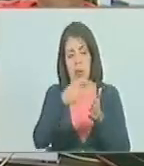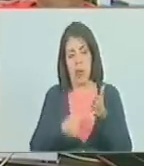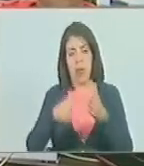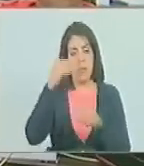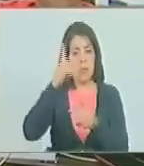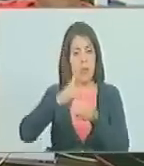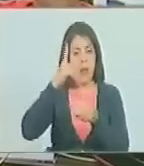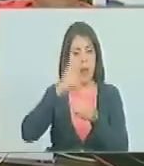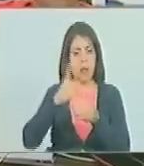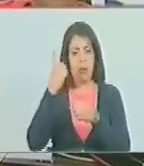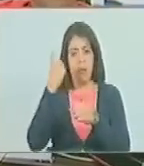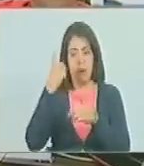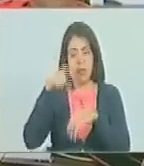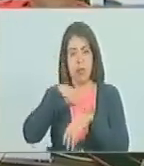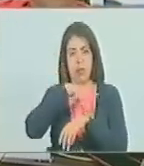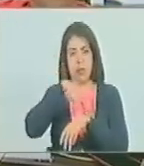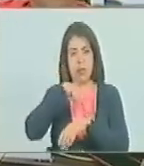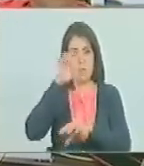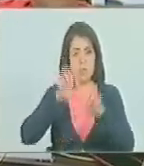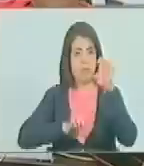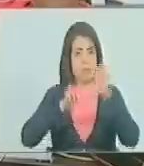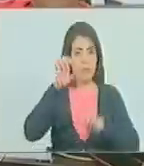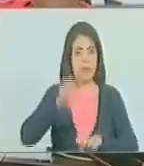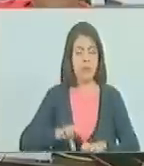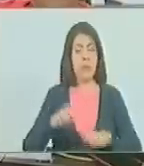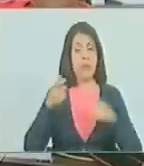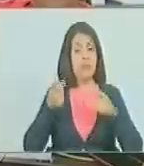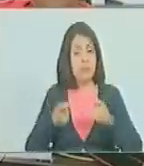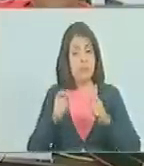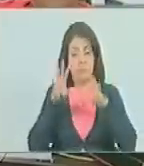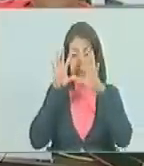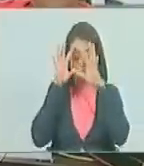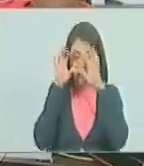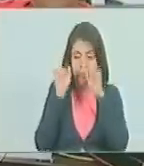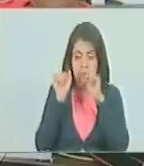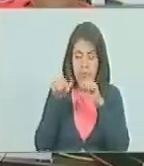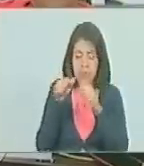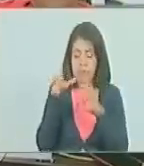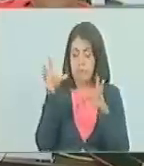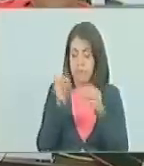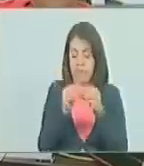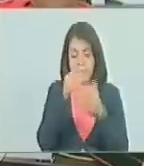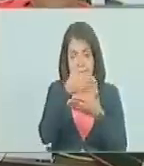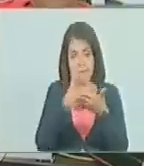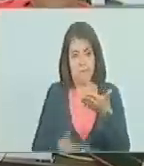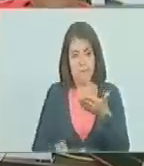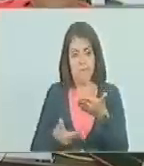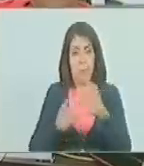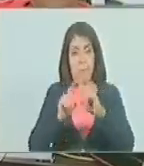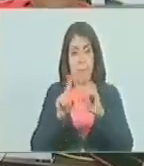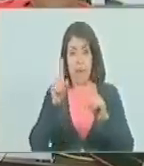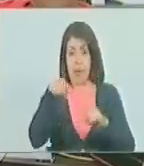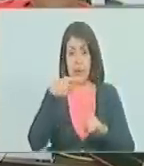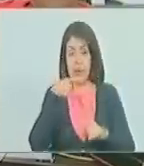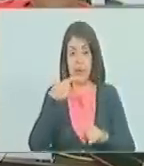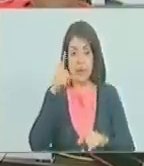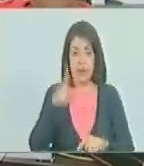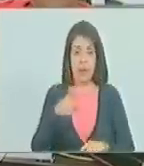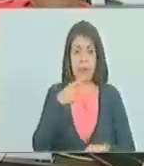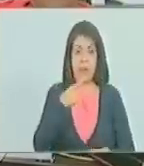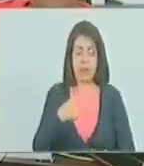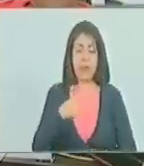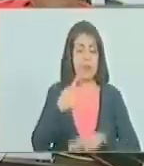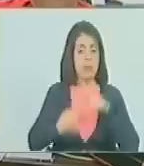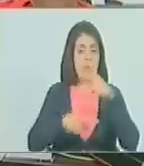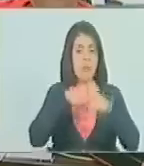falta horas de análisis para tratar de interpretar los resultados. Pero además debemos decir,